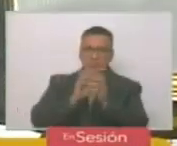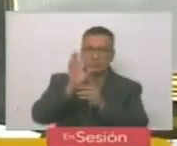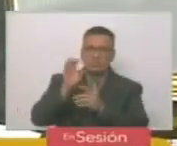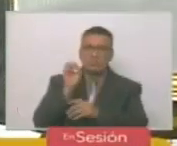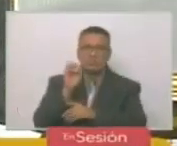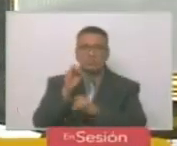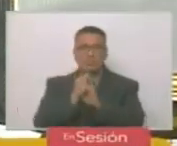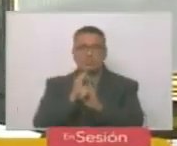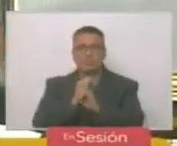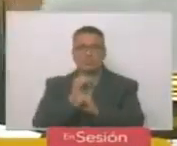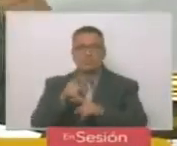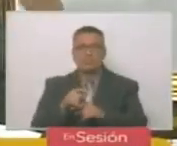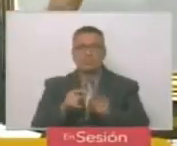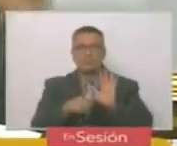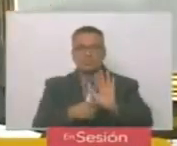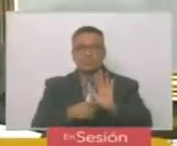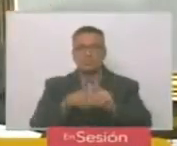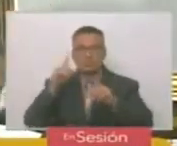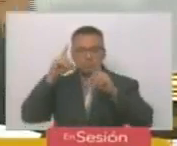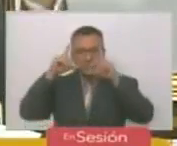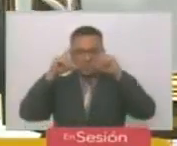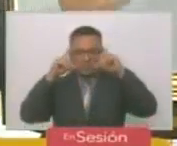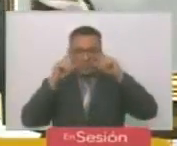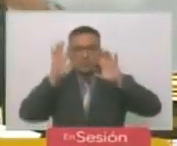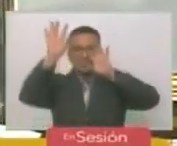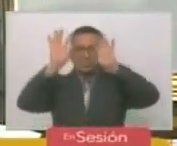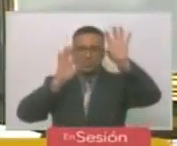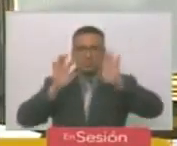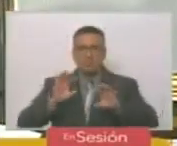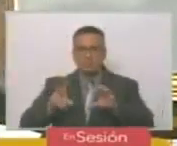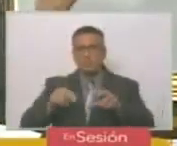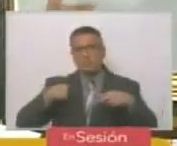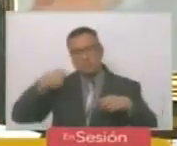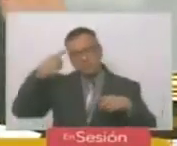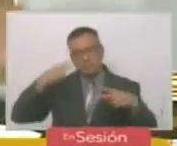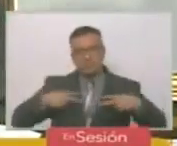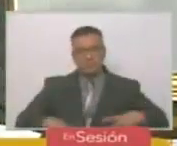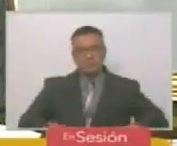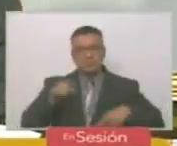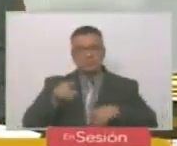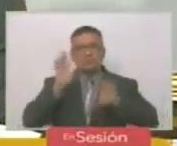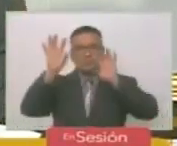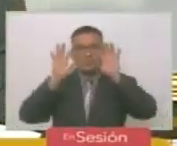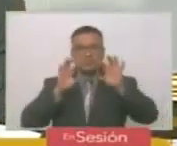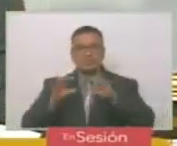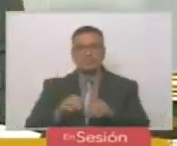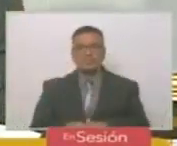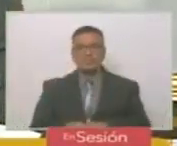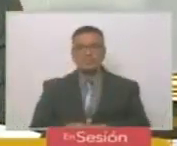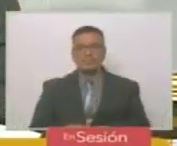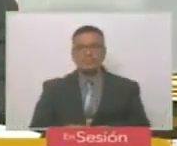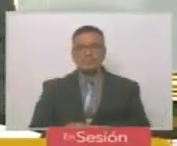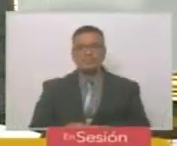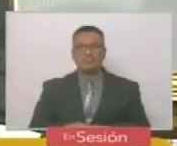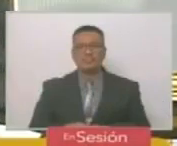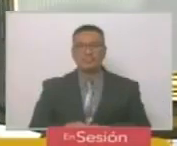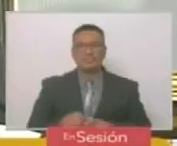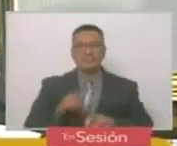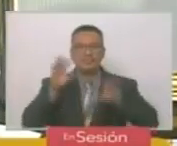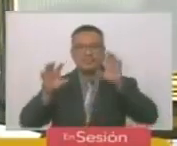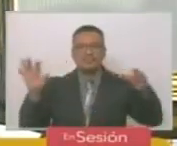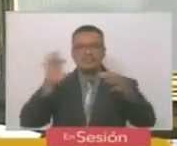de hacer pública, una fotografía de planetas donde podría existir vida, y a lo mejor allá hay países, porque Naciones